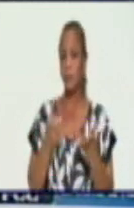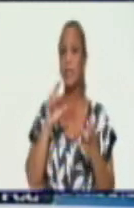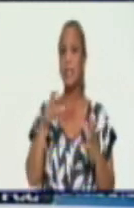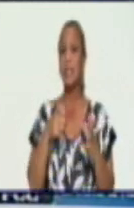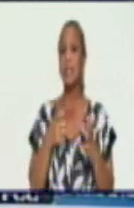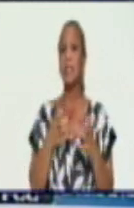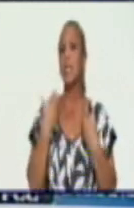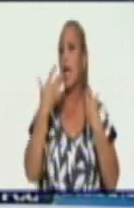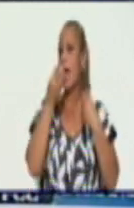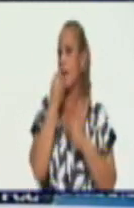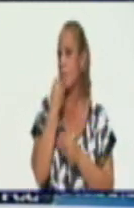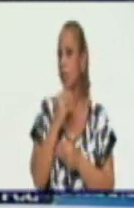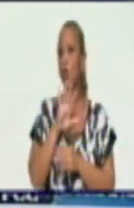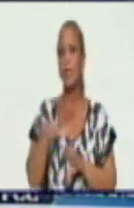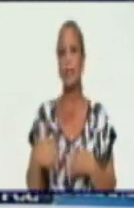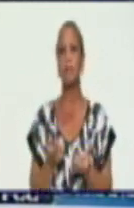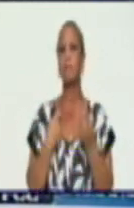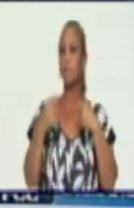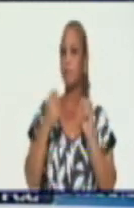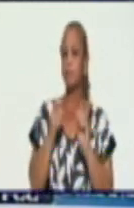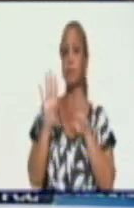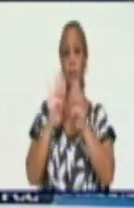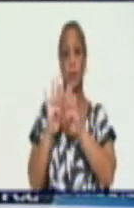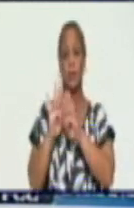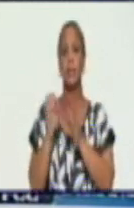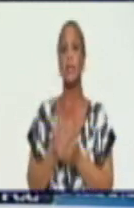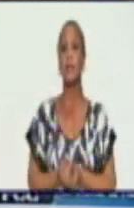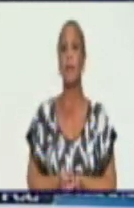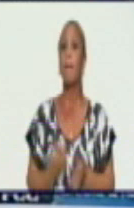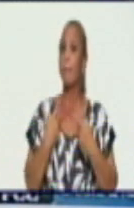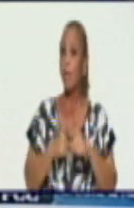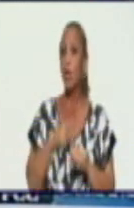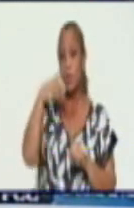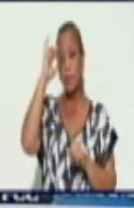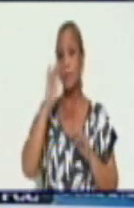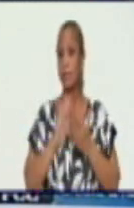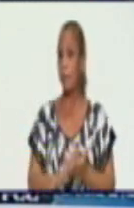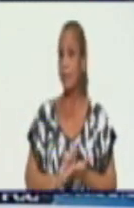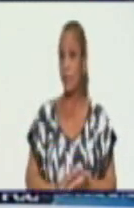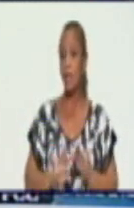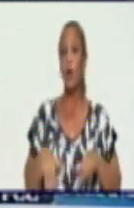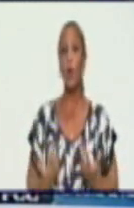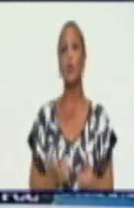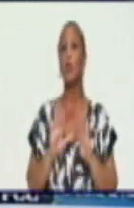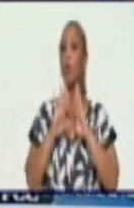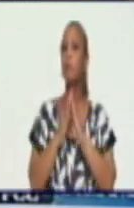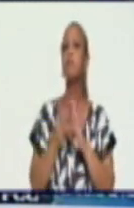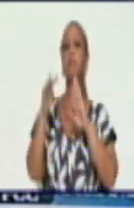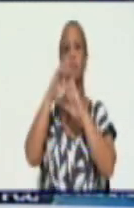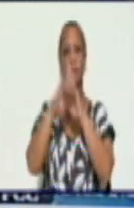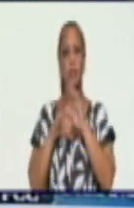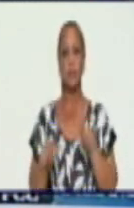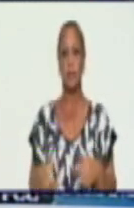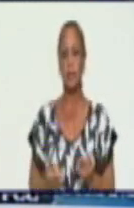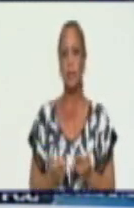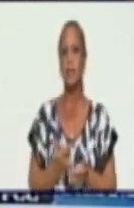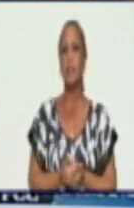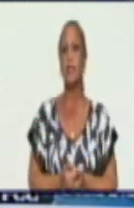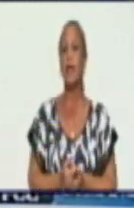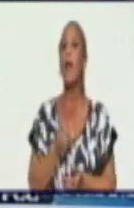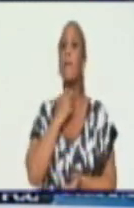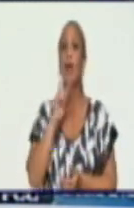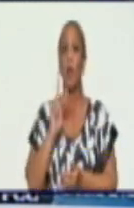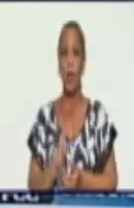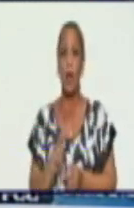entonces se mantienen pero con normas y políticas previamente evaluadas por los territorios y hay que